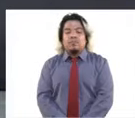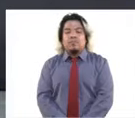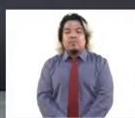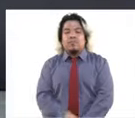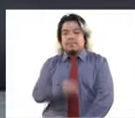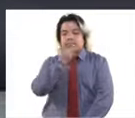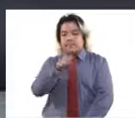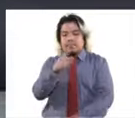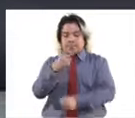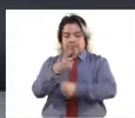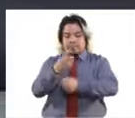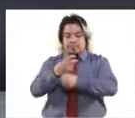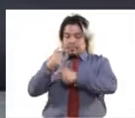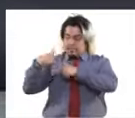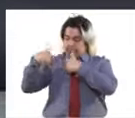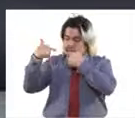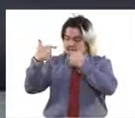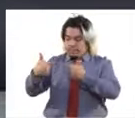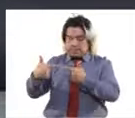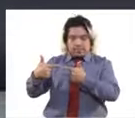De la segunda generación,